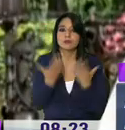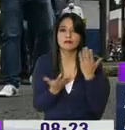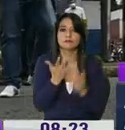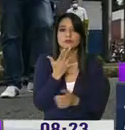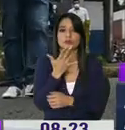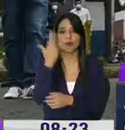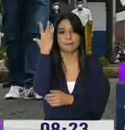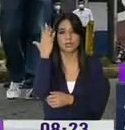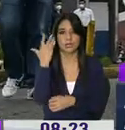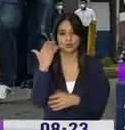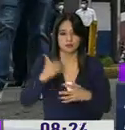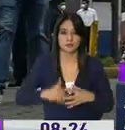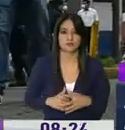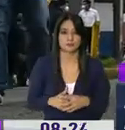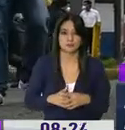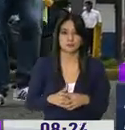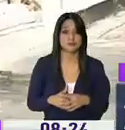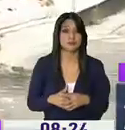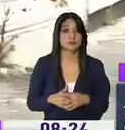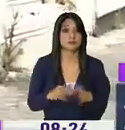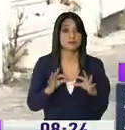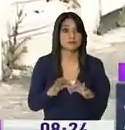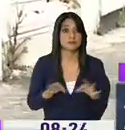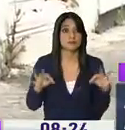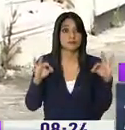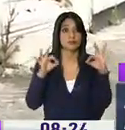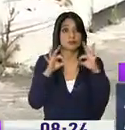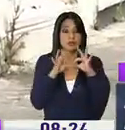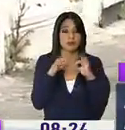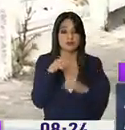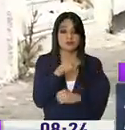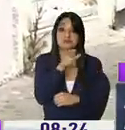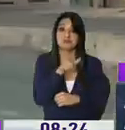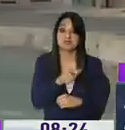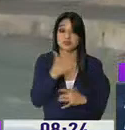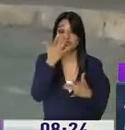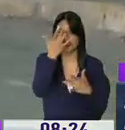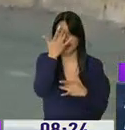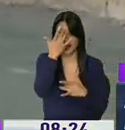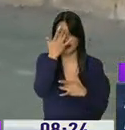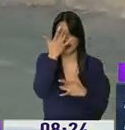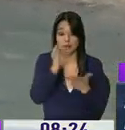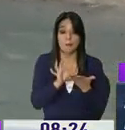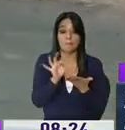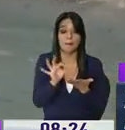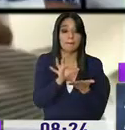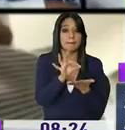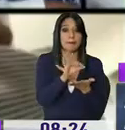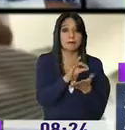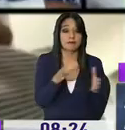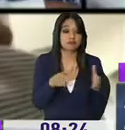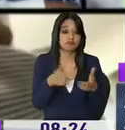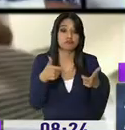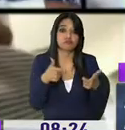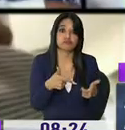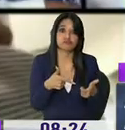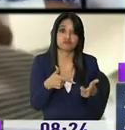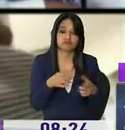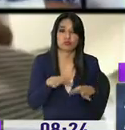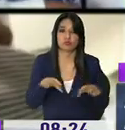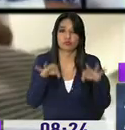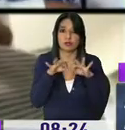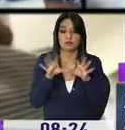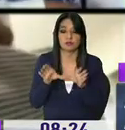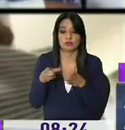amarillo. Además mencionó la necesidad de trabajar en el cerco epidemiológico, por lo que ha solicitado al COE tanto nacional